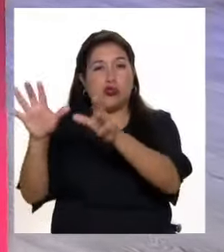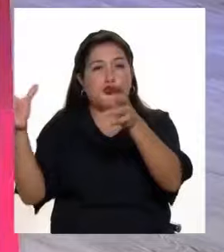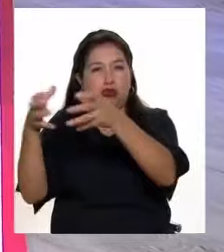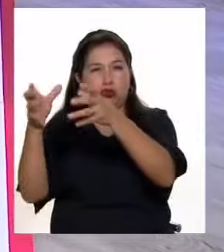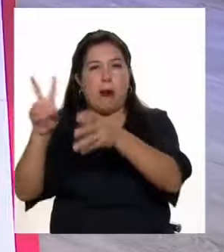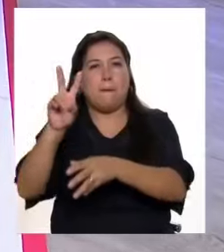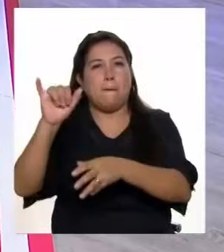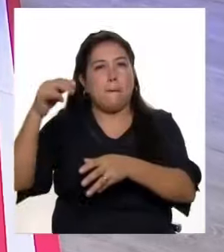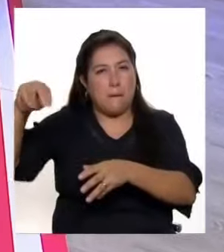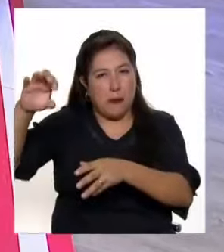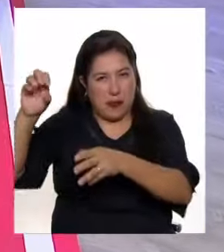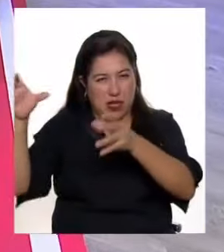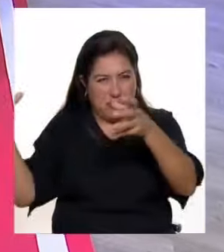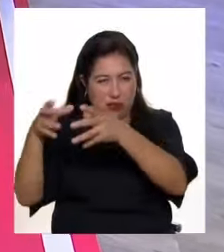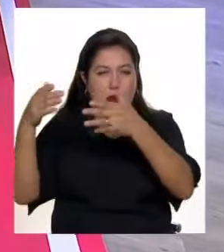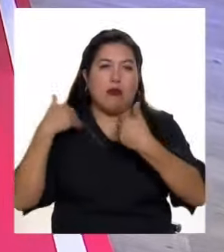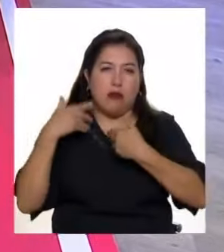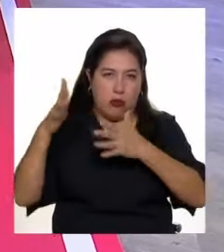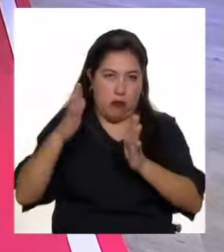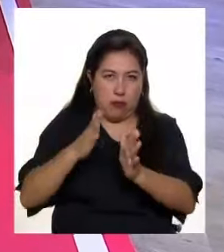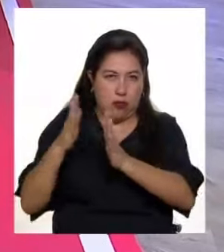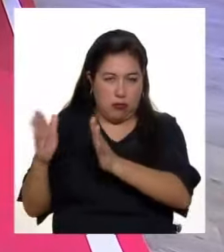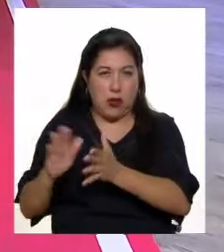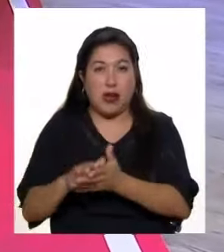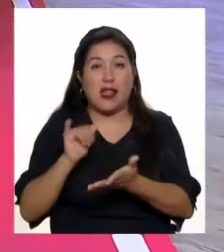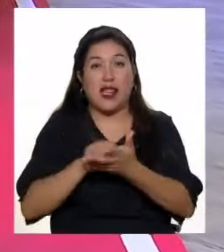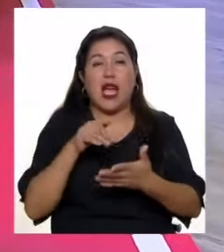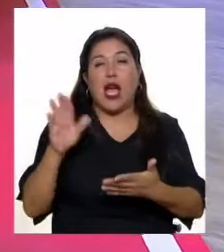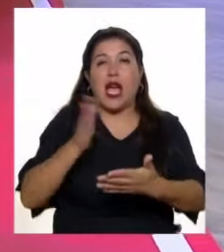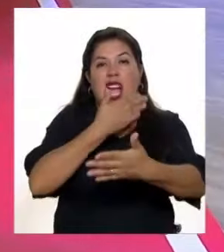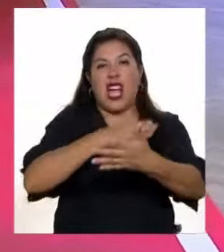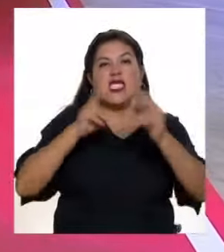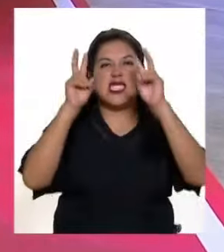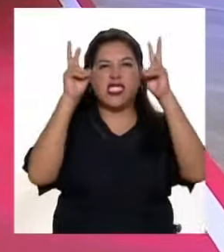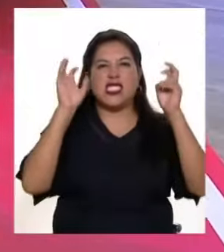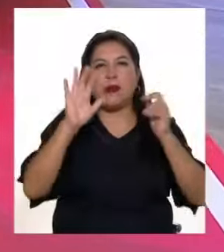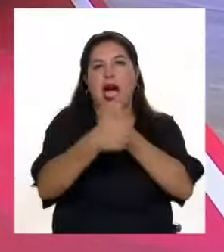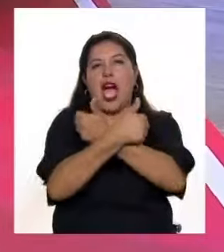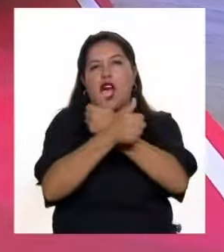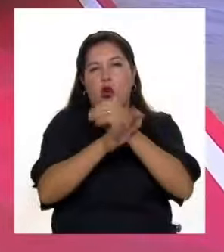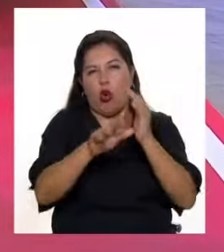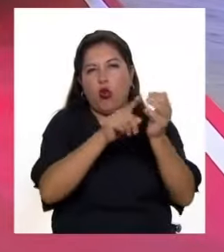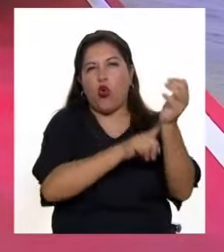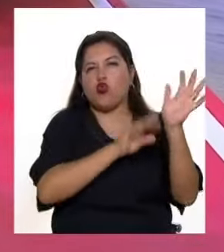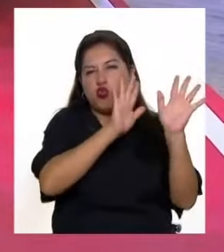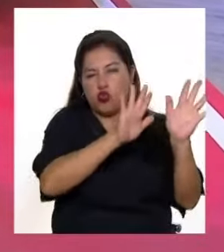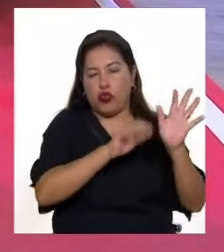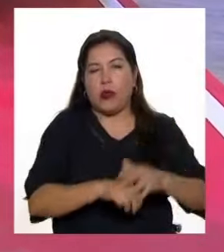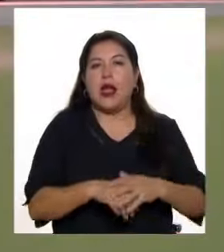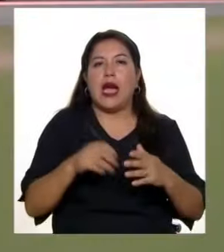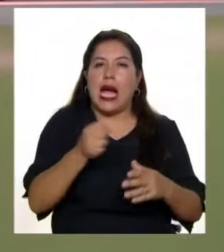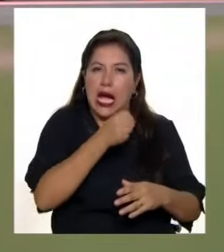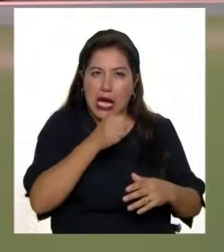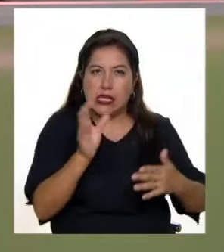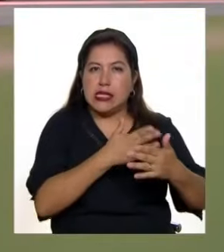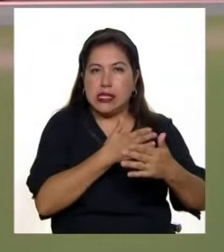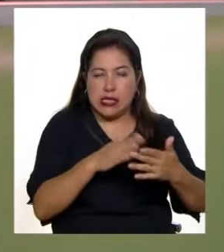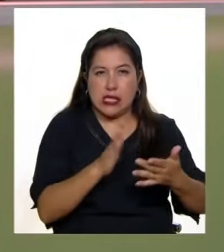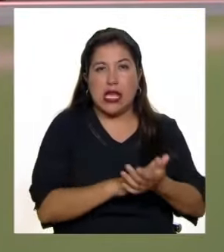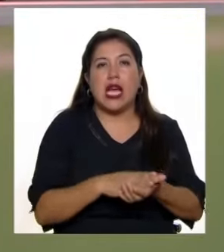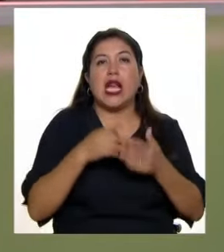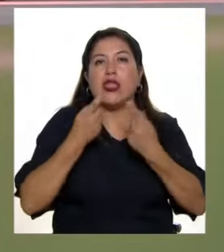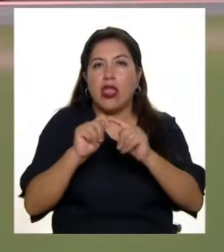una referencia porque la canción es un carnaval ayacuchano. Y más allá de que se pueda fusionar con otras cosas, siempre en